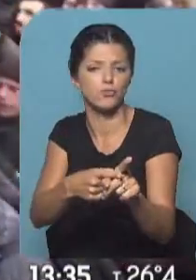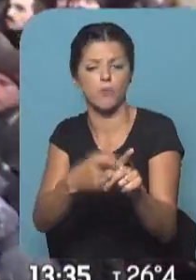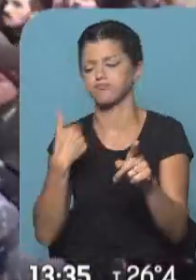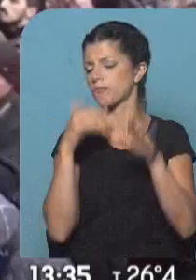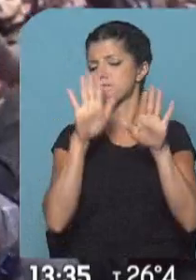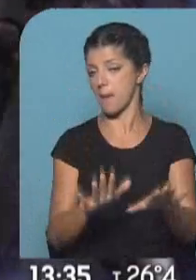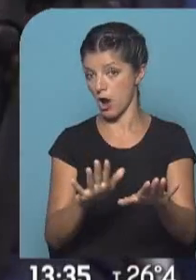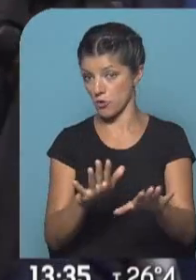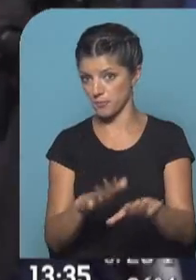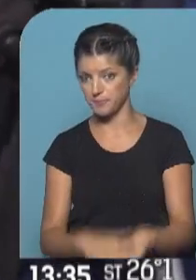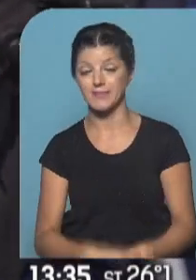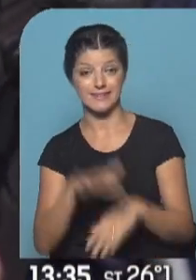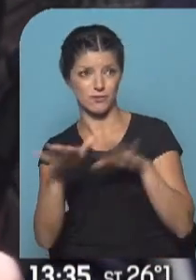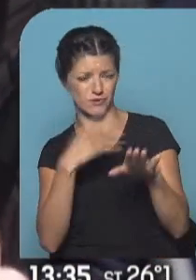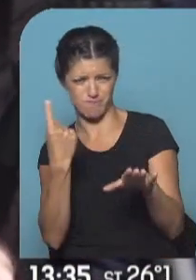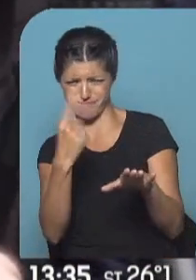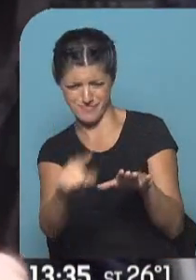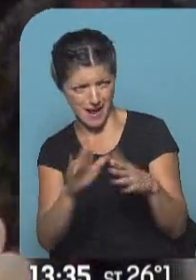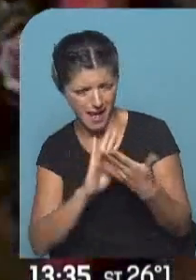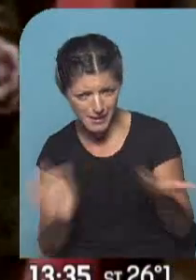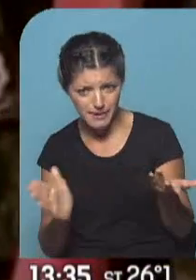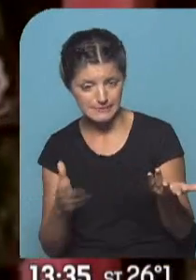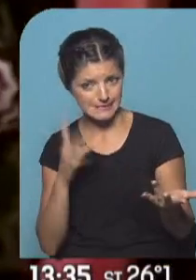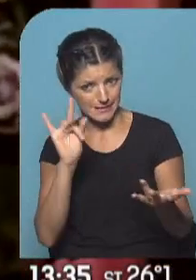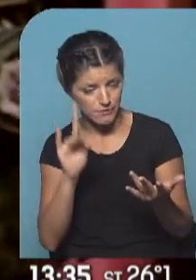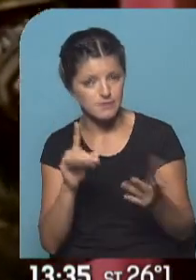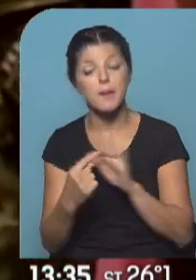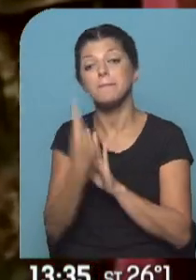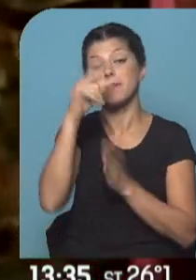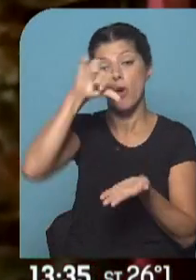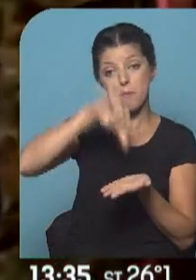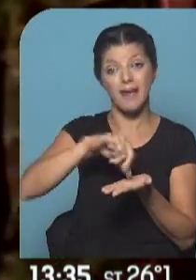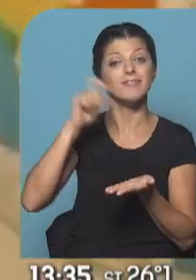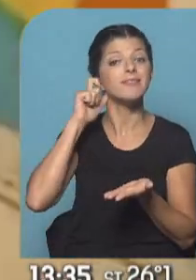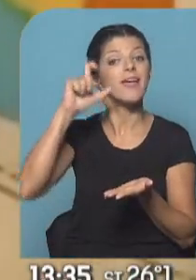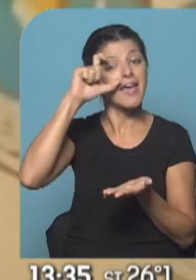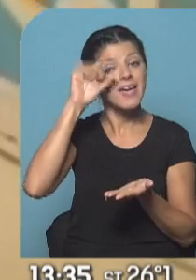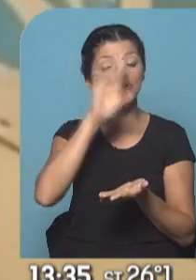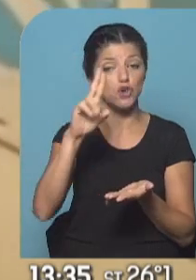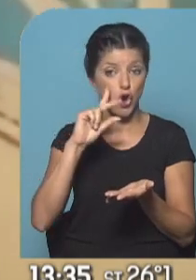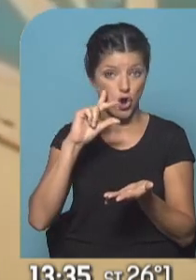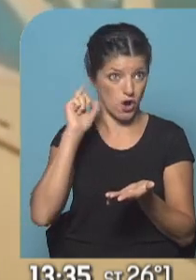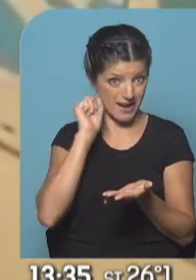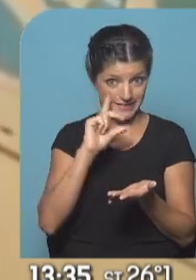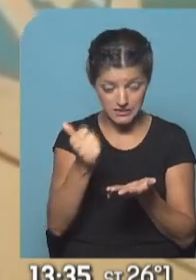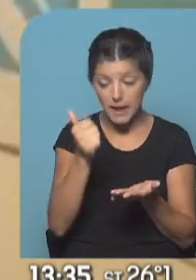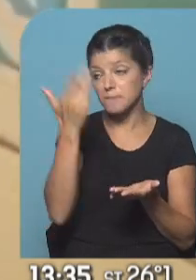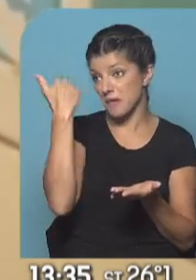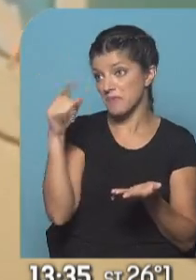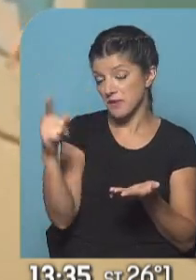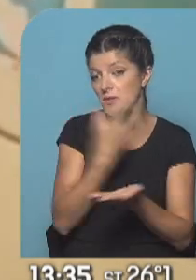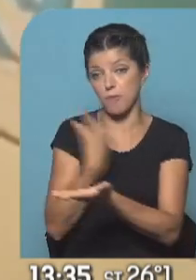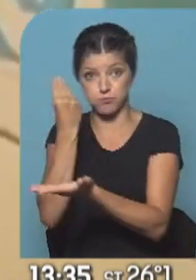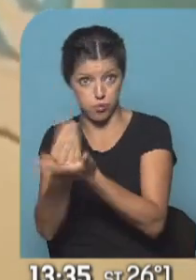situación es delicada e inusual. Primero, Georgia le quitó la ciudadanía luego de que aceptara ser gobernador de la